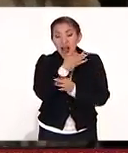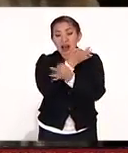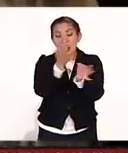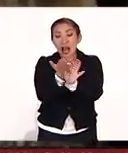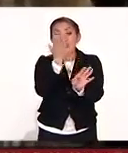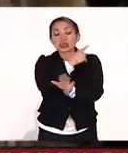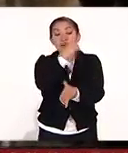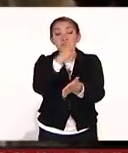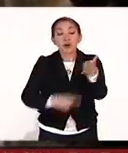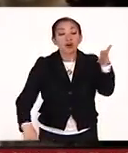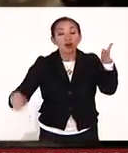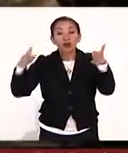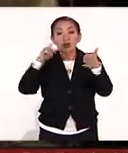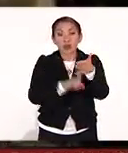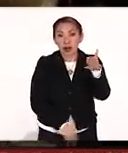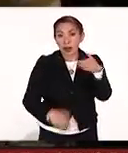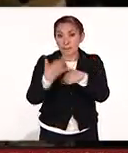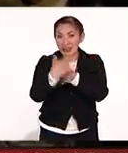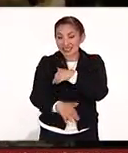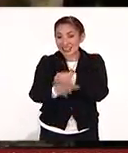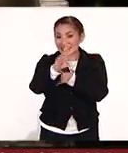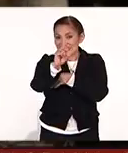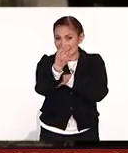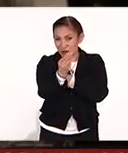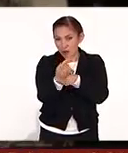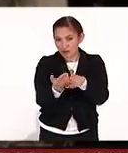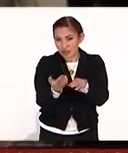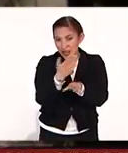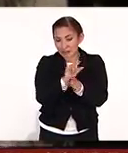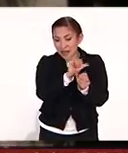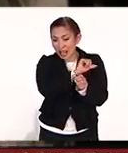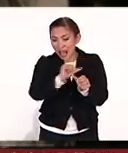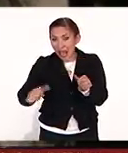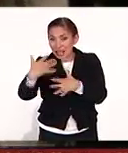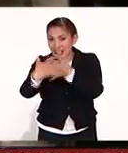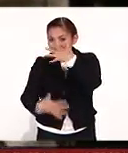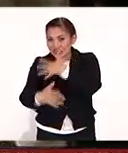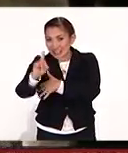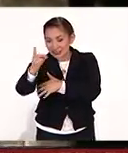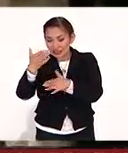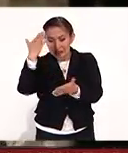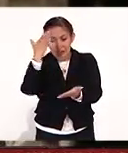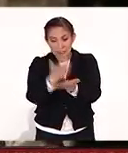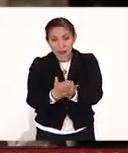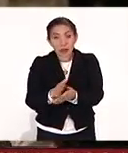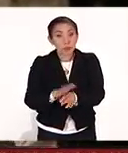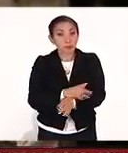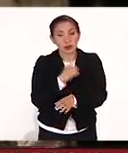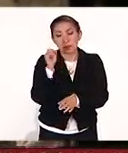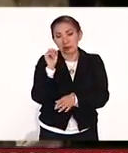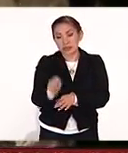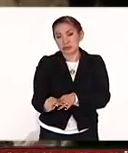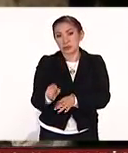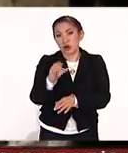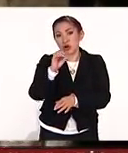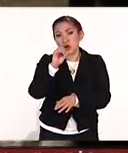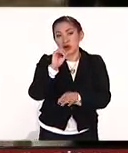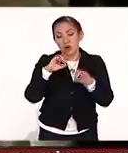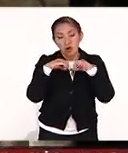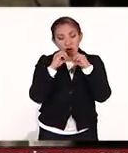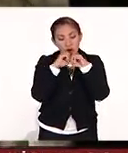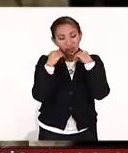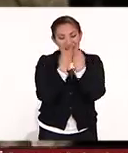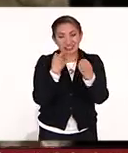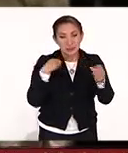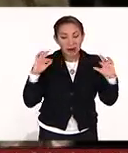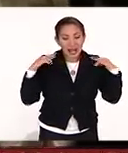una suspensión provisional del 30 de noviembre hasta el 15 de diciembre por la organización de esta